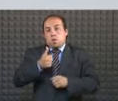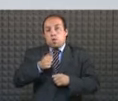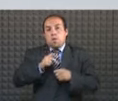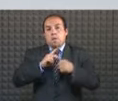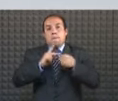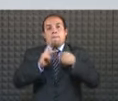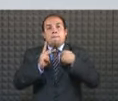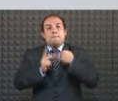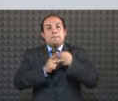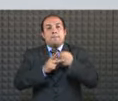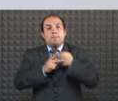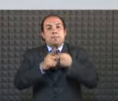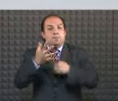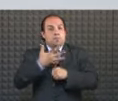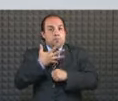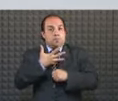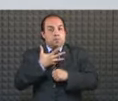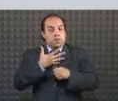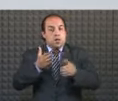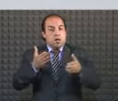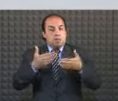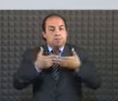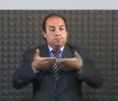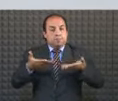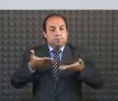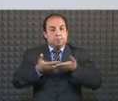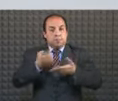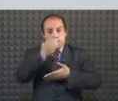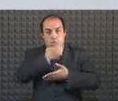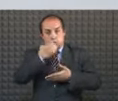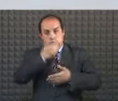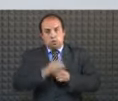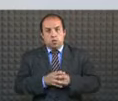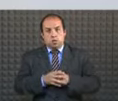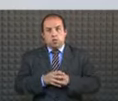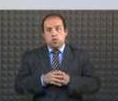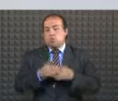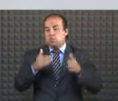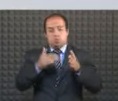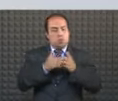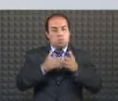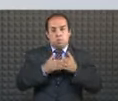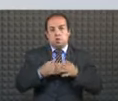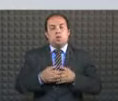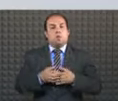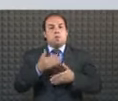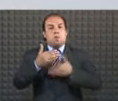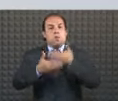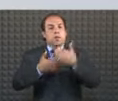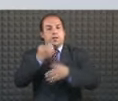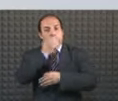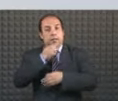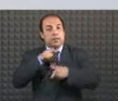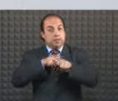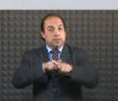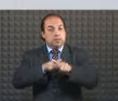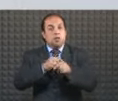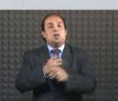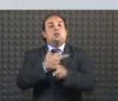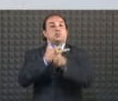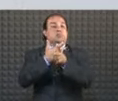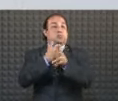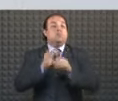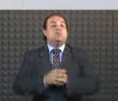que han mantenido el cierre presencial de escuelas. No se suspendieron los ciclos escolares porque siguieron en forma a